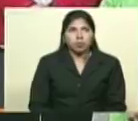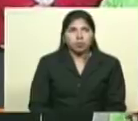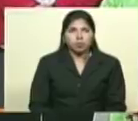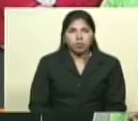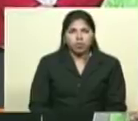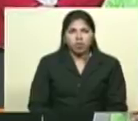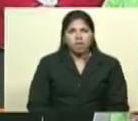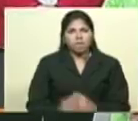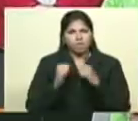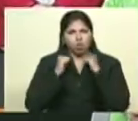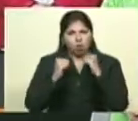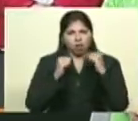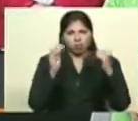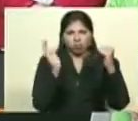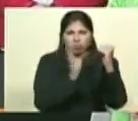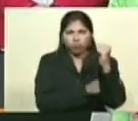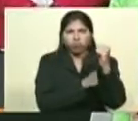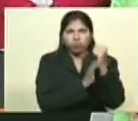fuertes, poderosos.